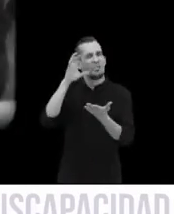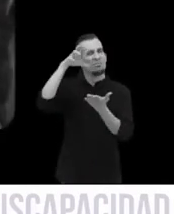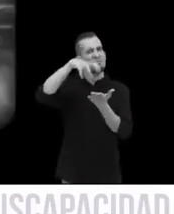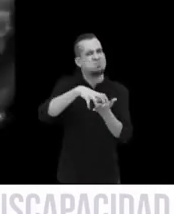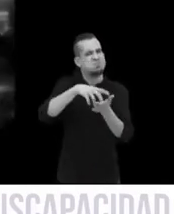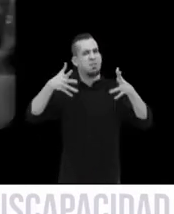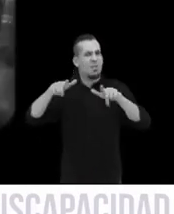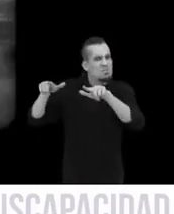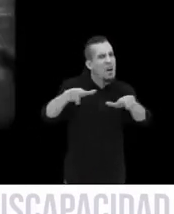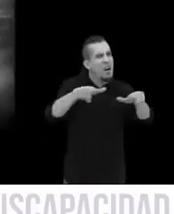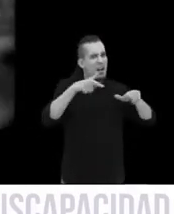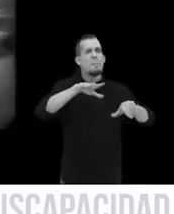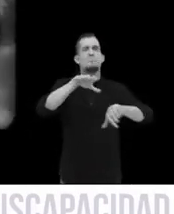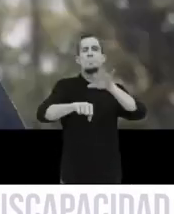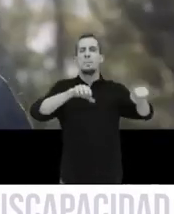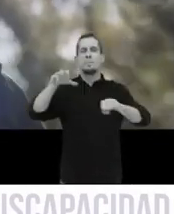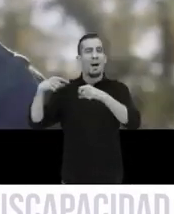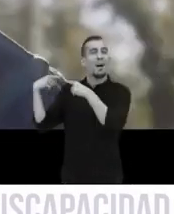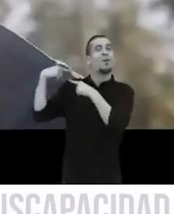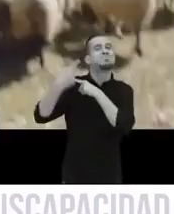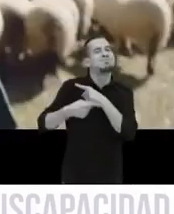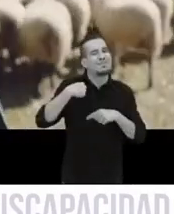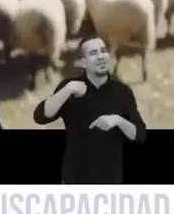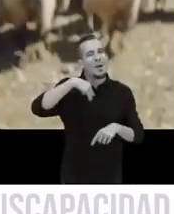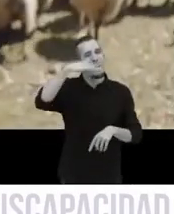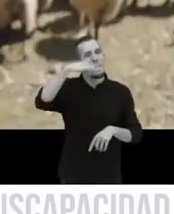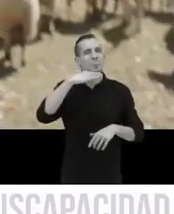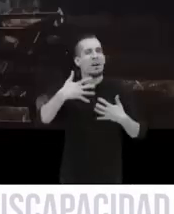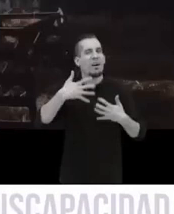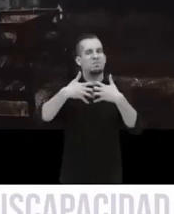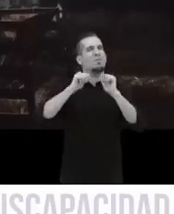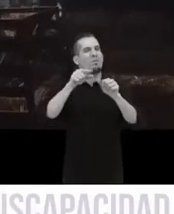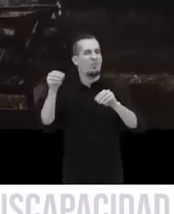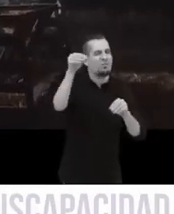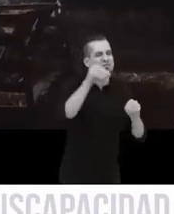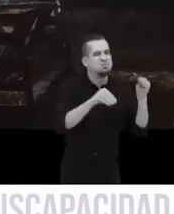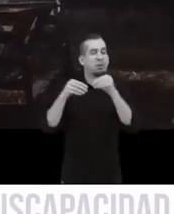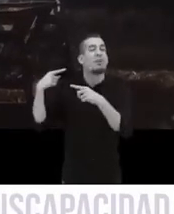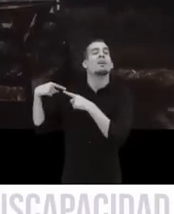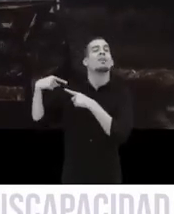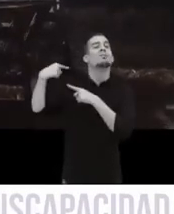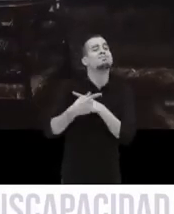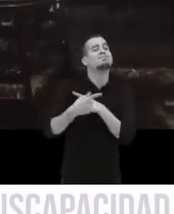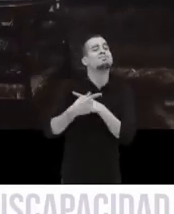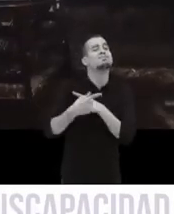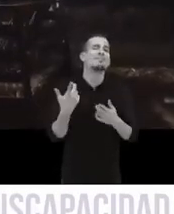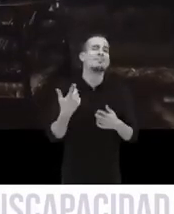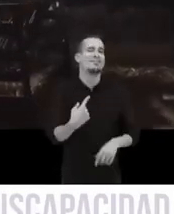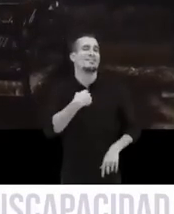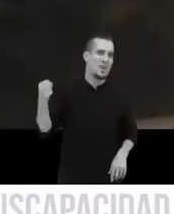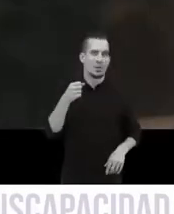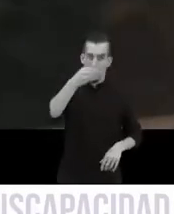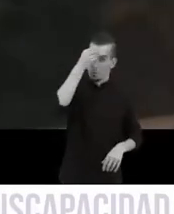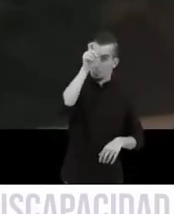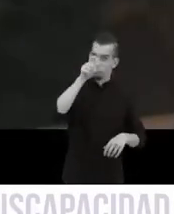y compró las parcelas mi padre fue el que empezaba a modernizar un poco todo en cuanto a mí